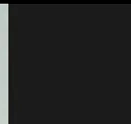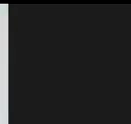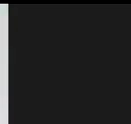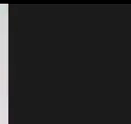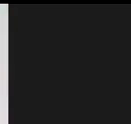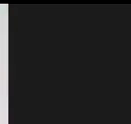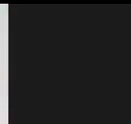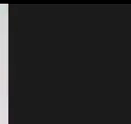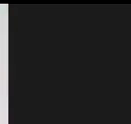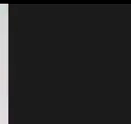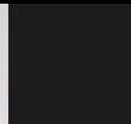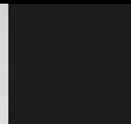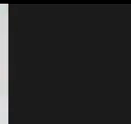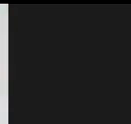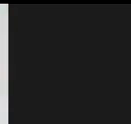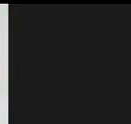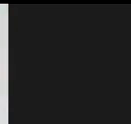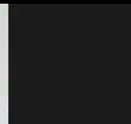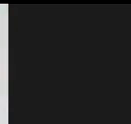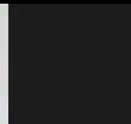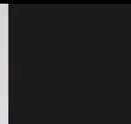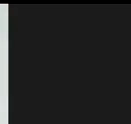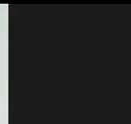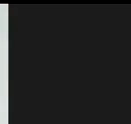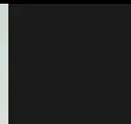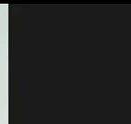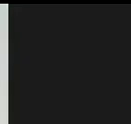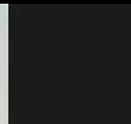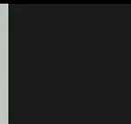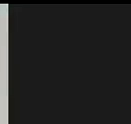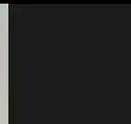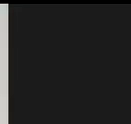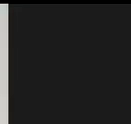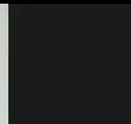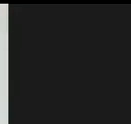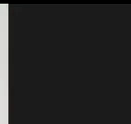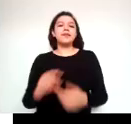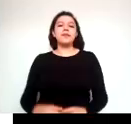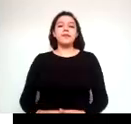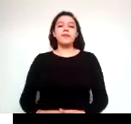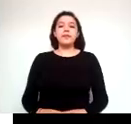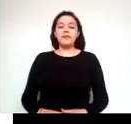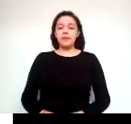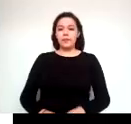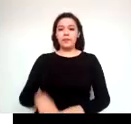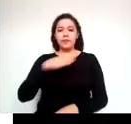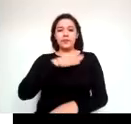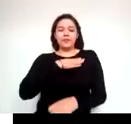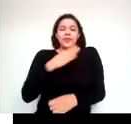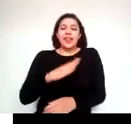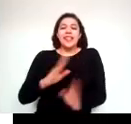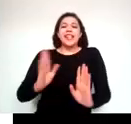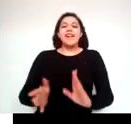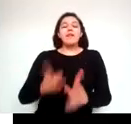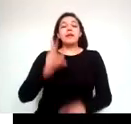compartir pantalla, Dan, si estás de acuerdo. Adelante, maestra. Muchísimas gracias. Bueno, pues vamos a hablar de qué se